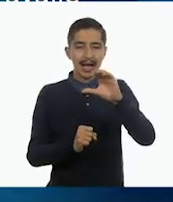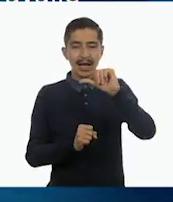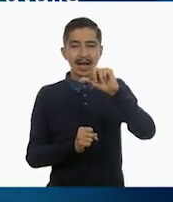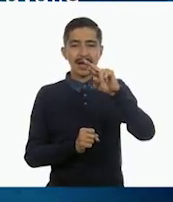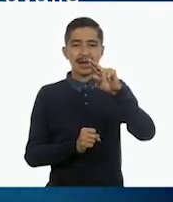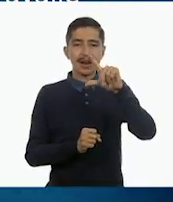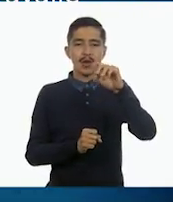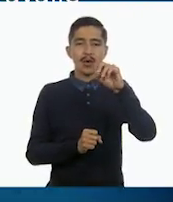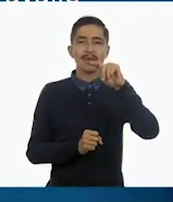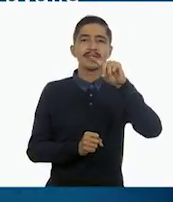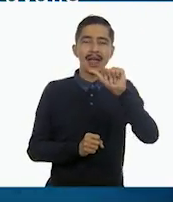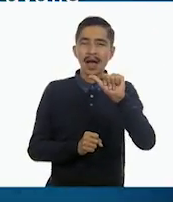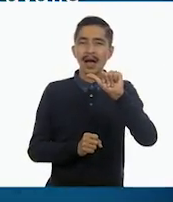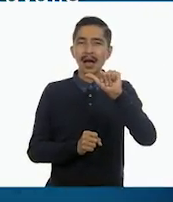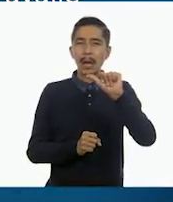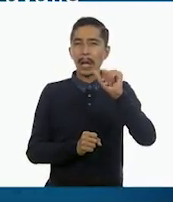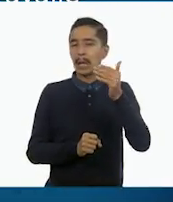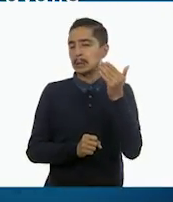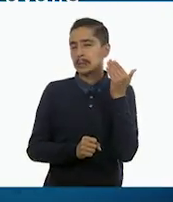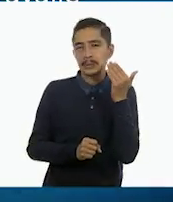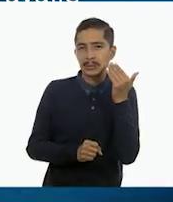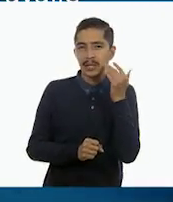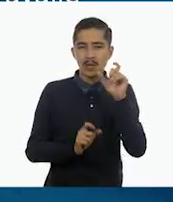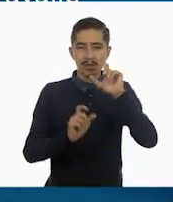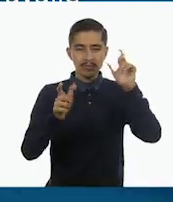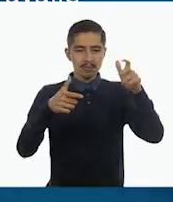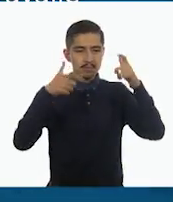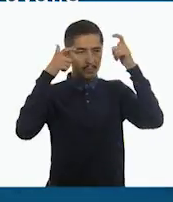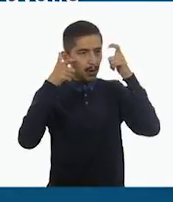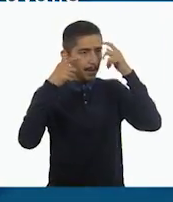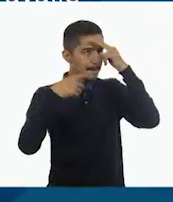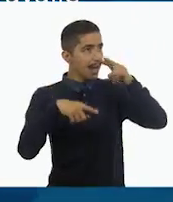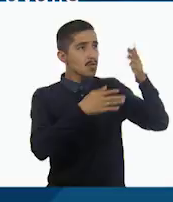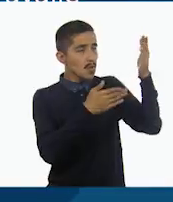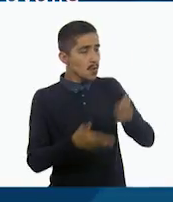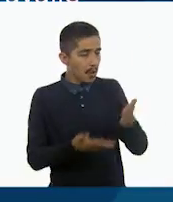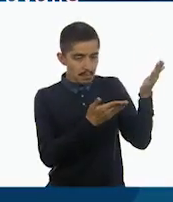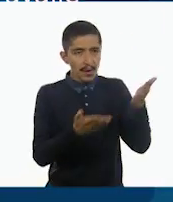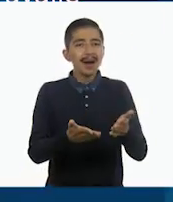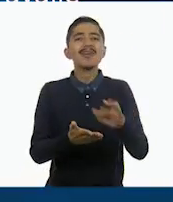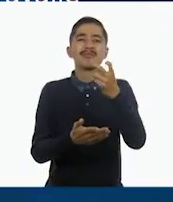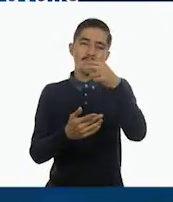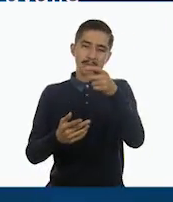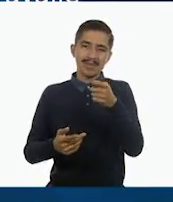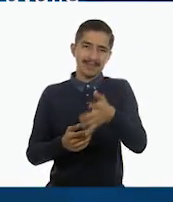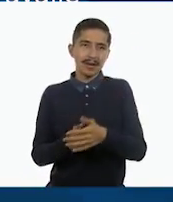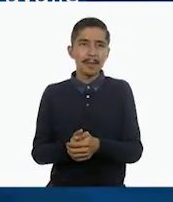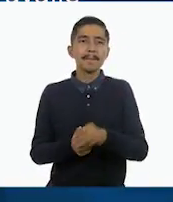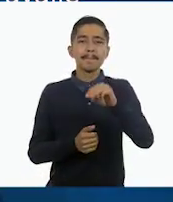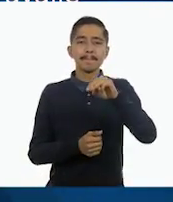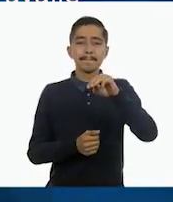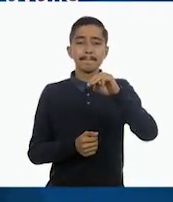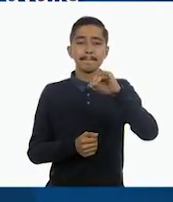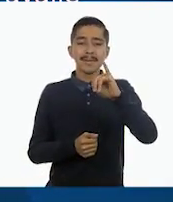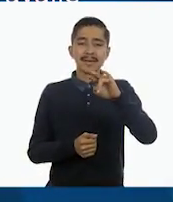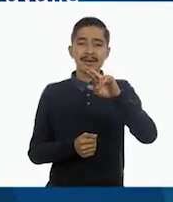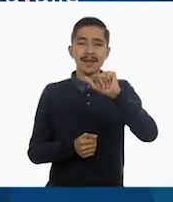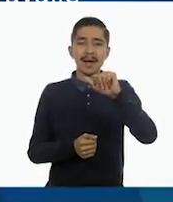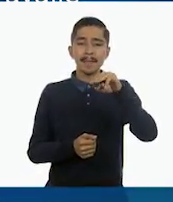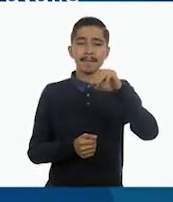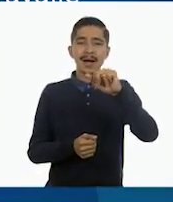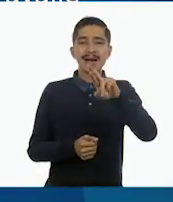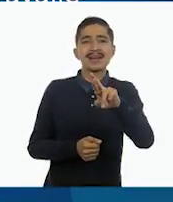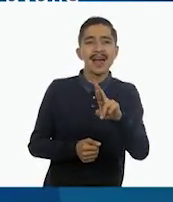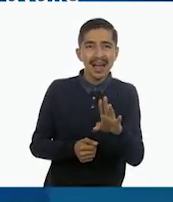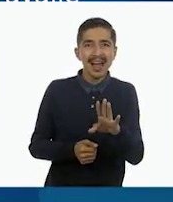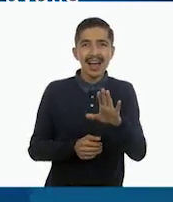recién casados antes de que les ofrecieran la corona de México. Ahora mismo estamos viendo el castillo de Miramar en pantalla. ¡Wow!